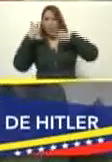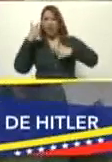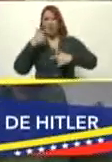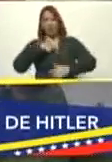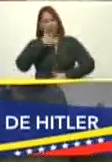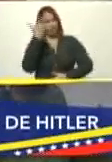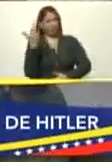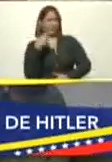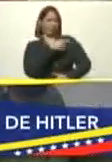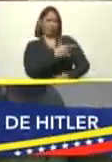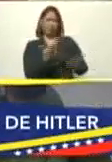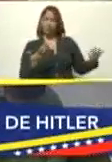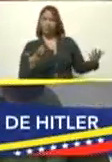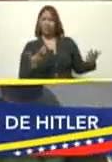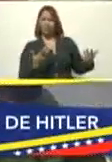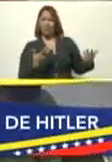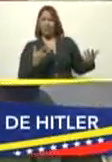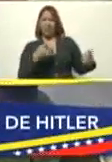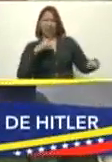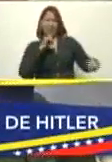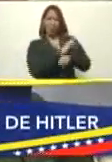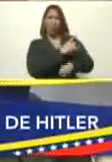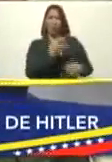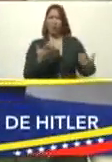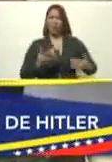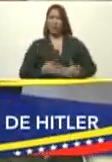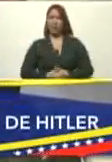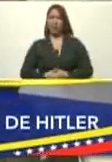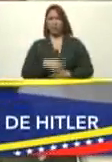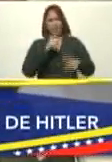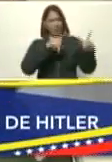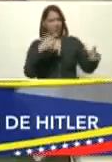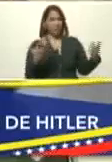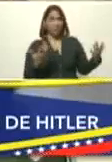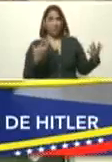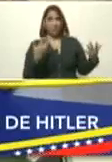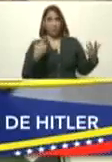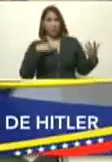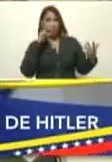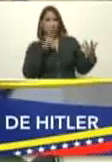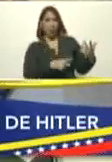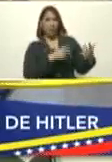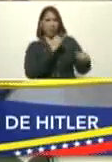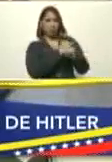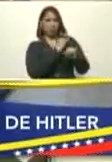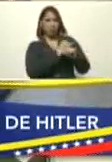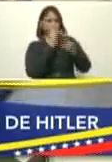Cobardes, claudicantes, traidores. Ahí los veo en las redes sociales.